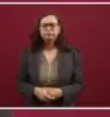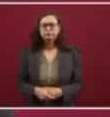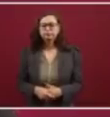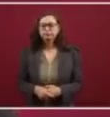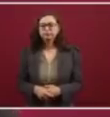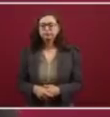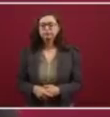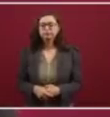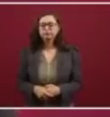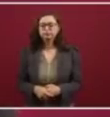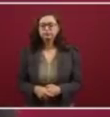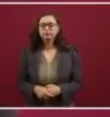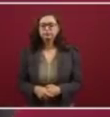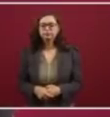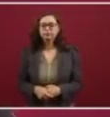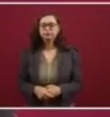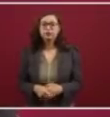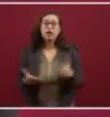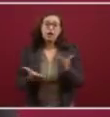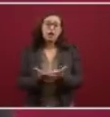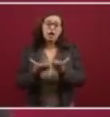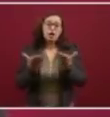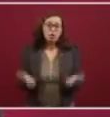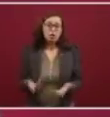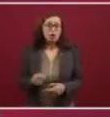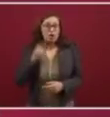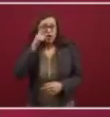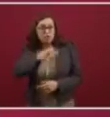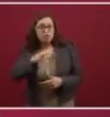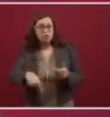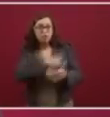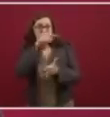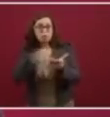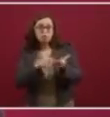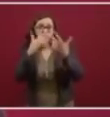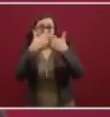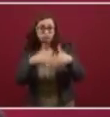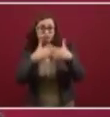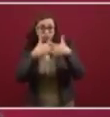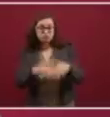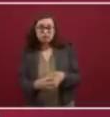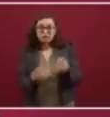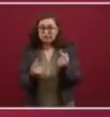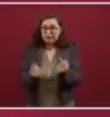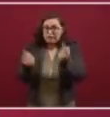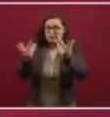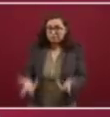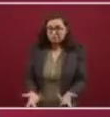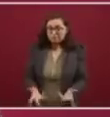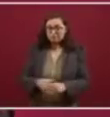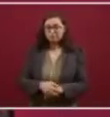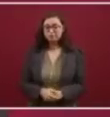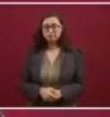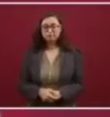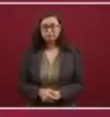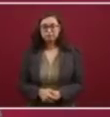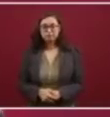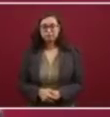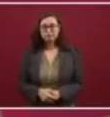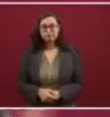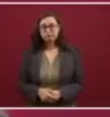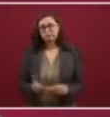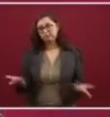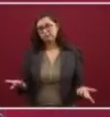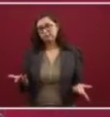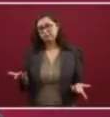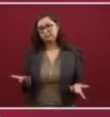hacemos con esa planta, y no se podía hacer nada si primero no se